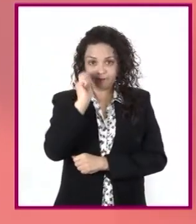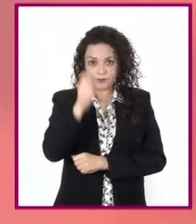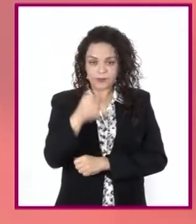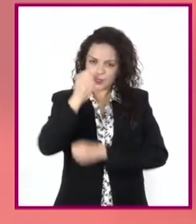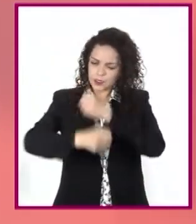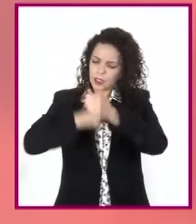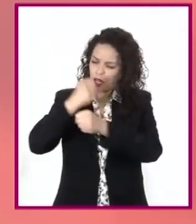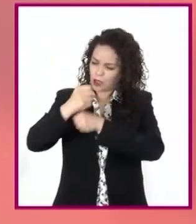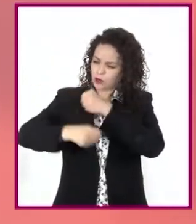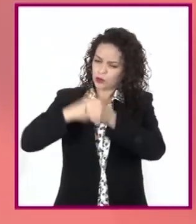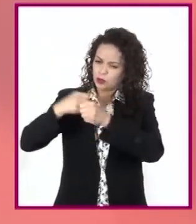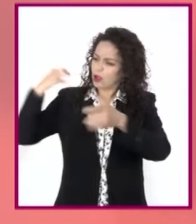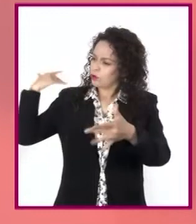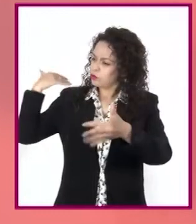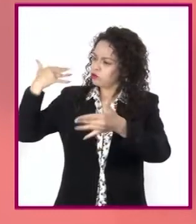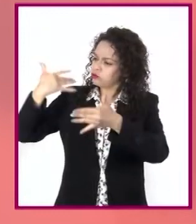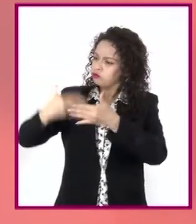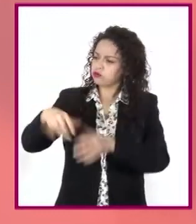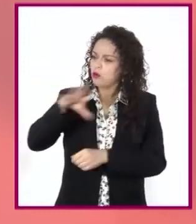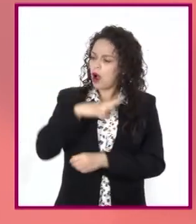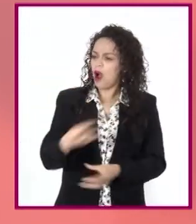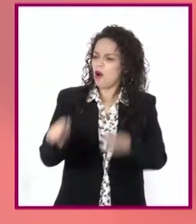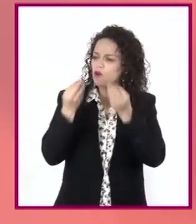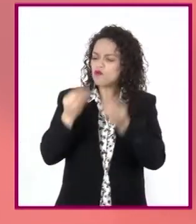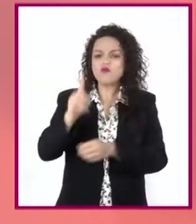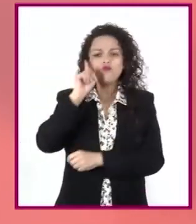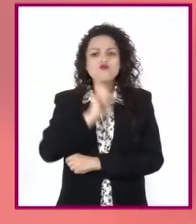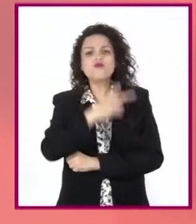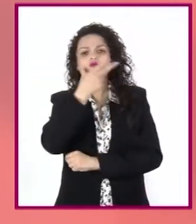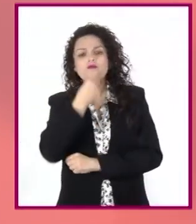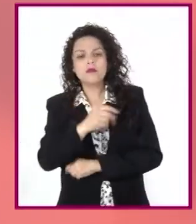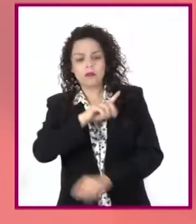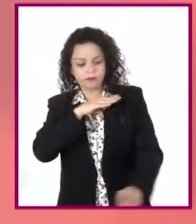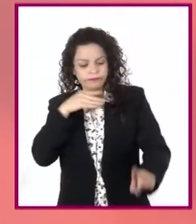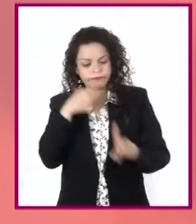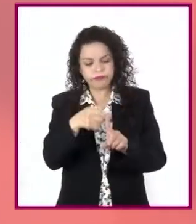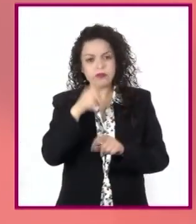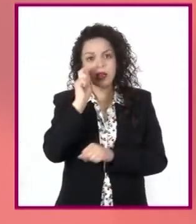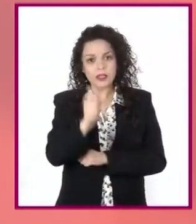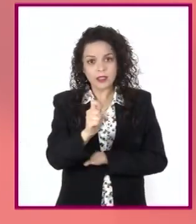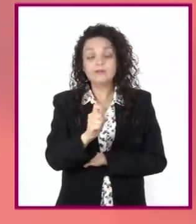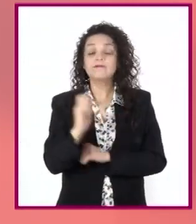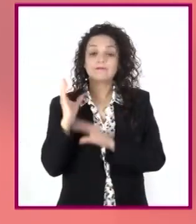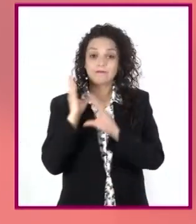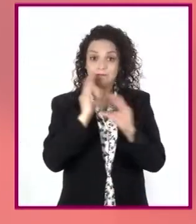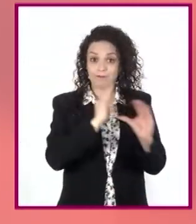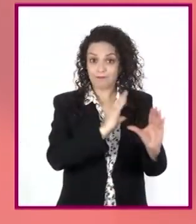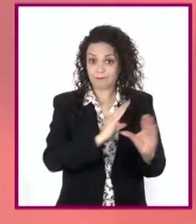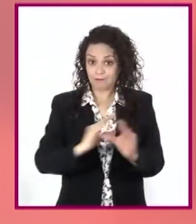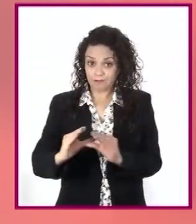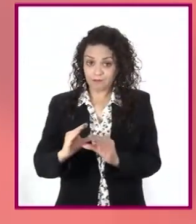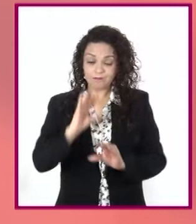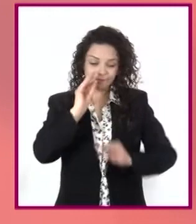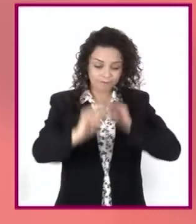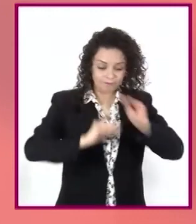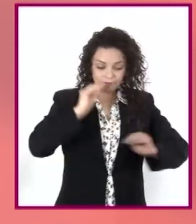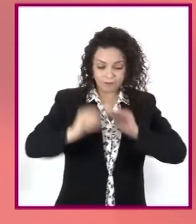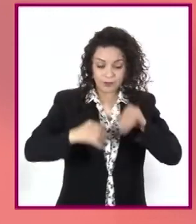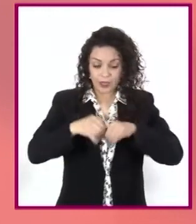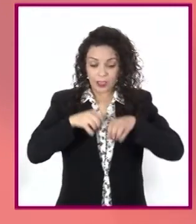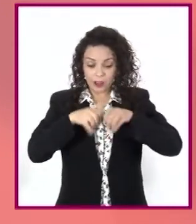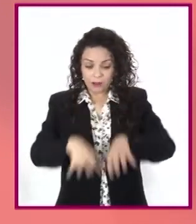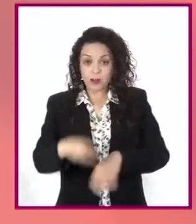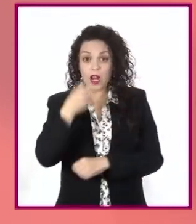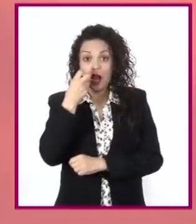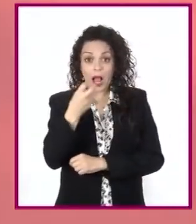tiempo han existido muchos hombres y mujeres dedicados a la construcción del conocimiento. Esto no ha sido ni se ha